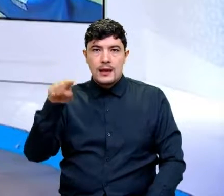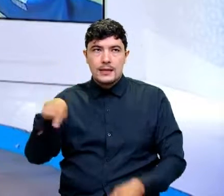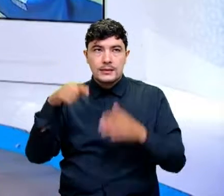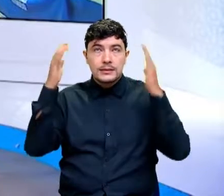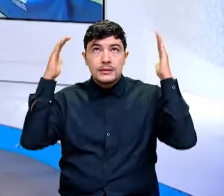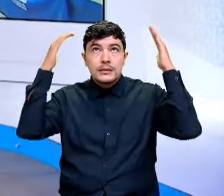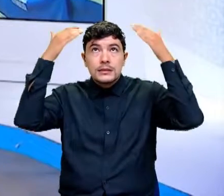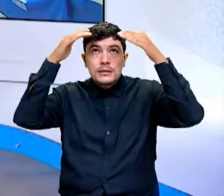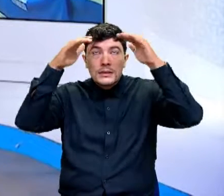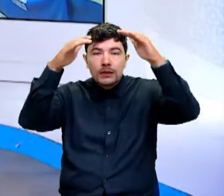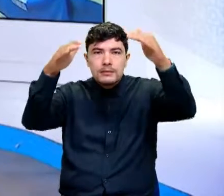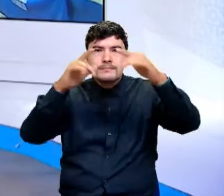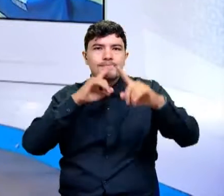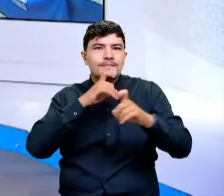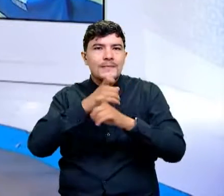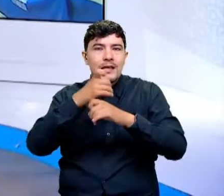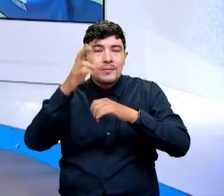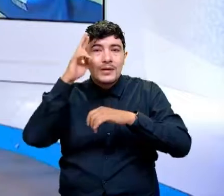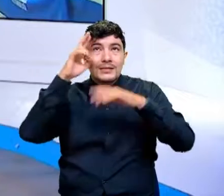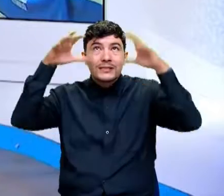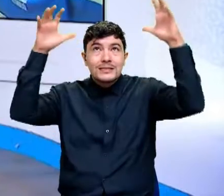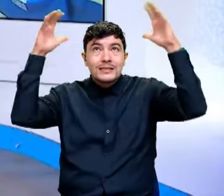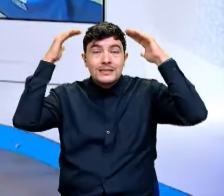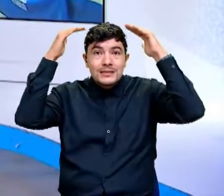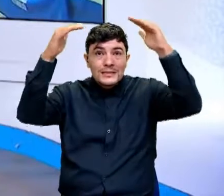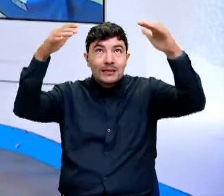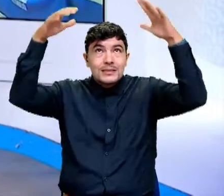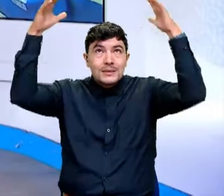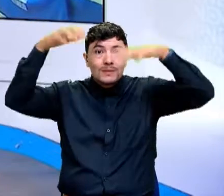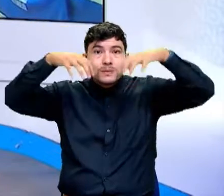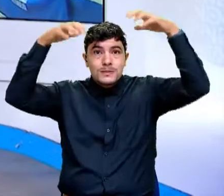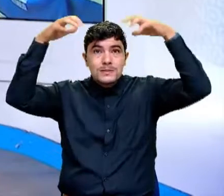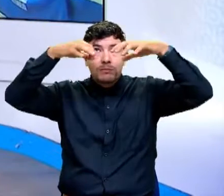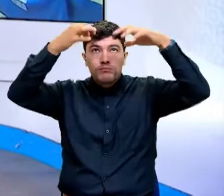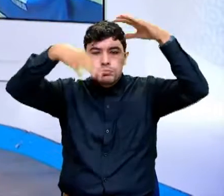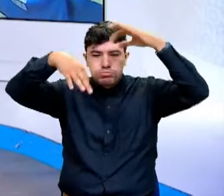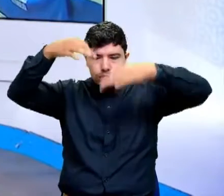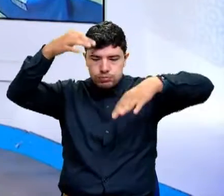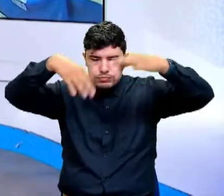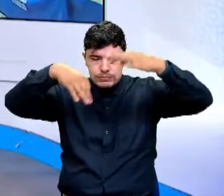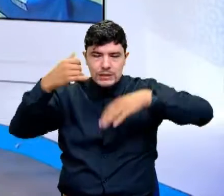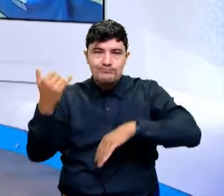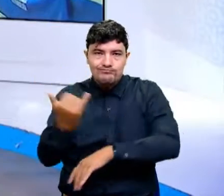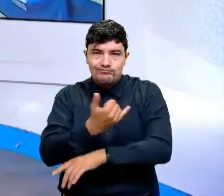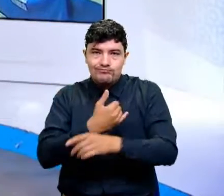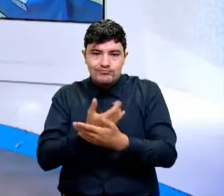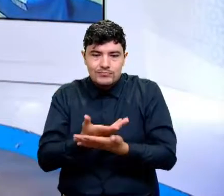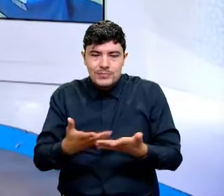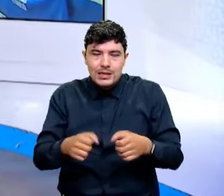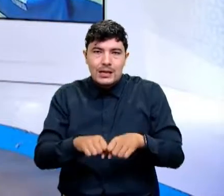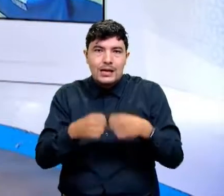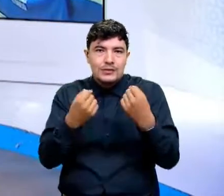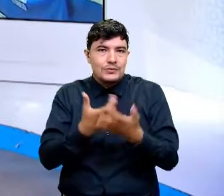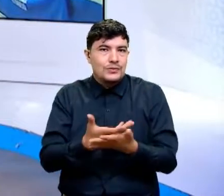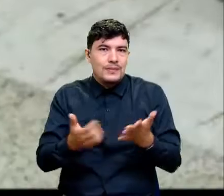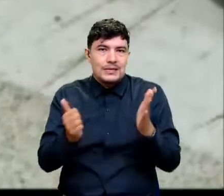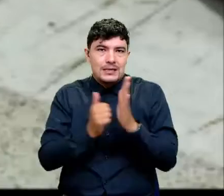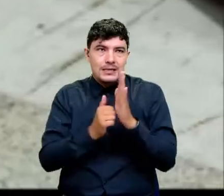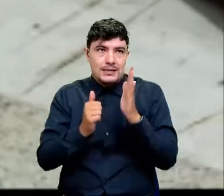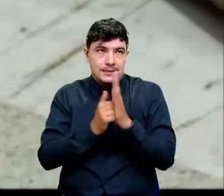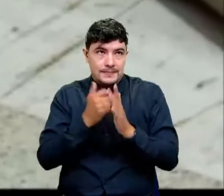días de lluvia resulta ser impedimento para los deportistas quienes entrenan allí, además se dañan los implementos deportivos.